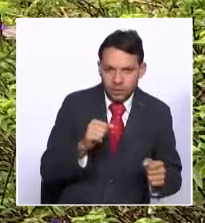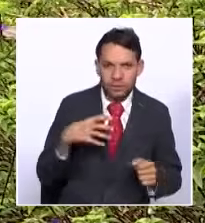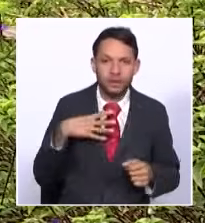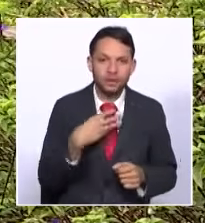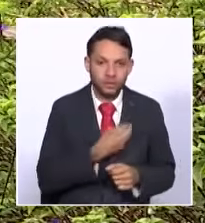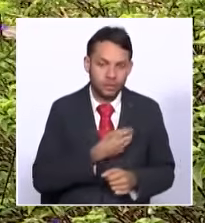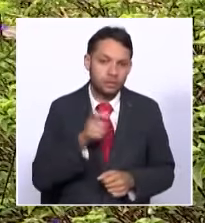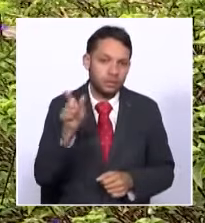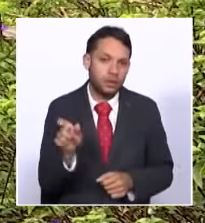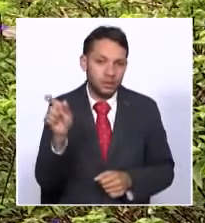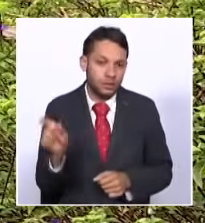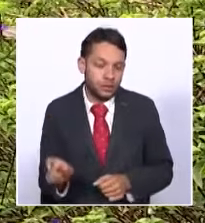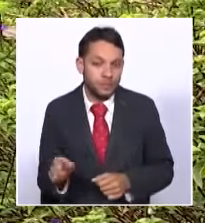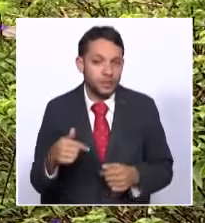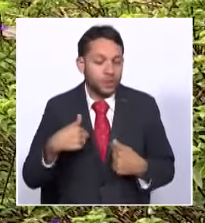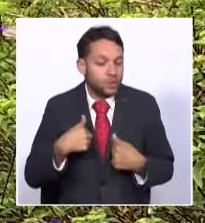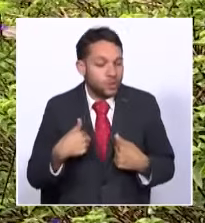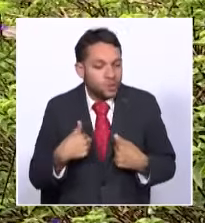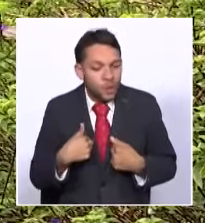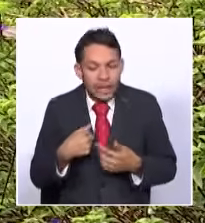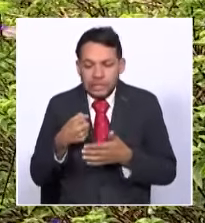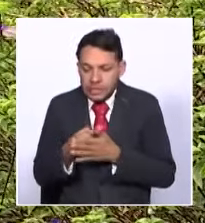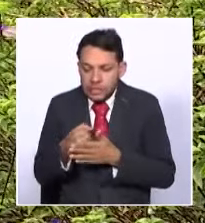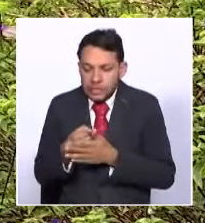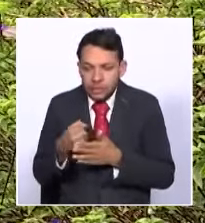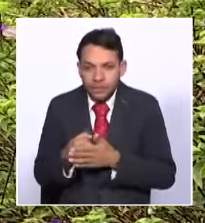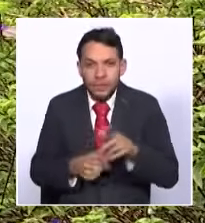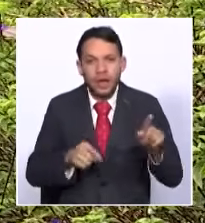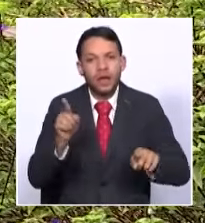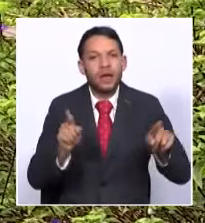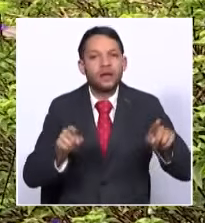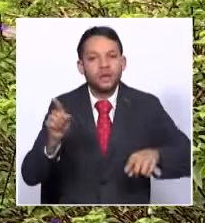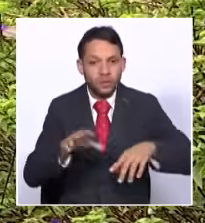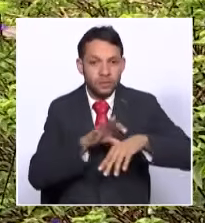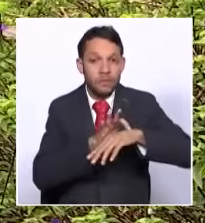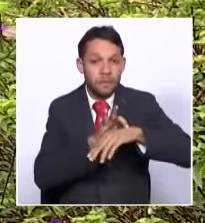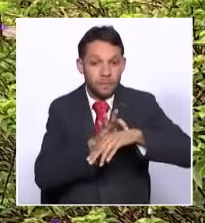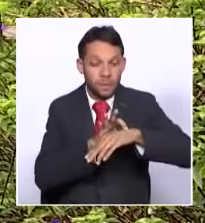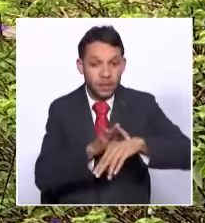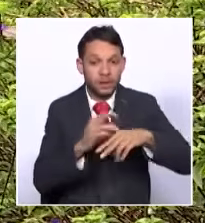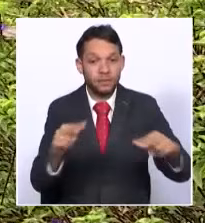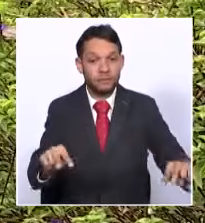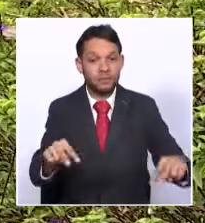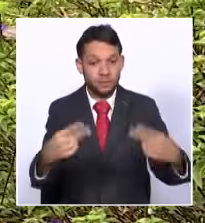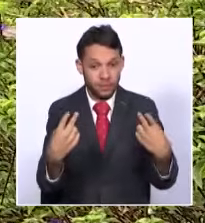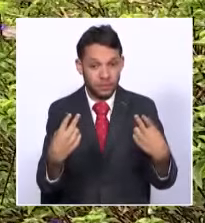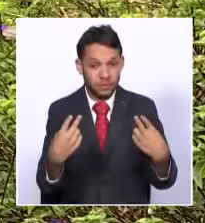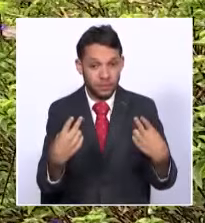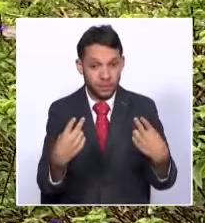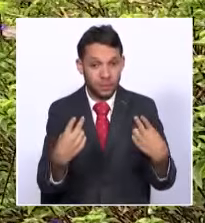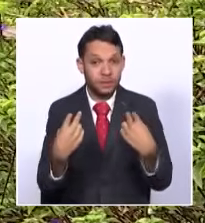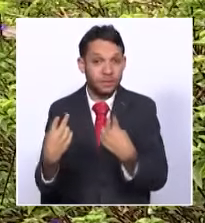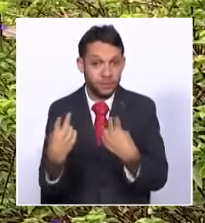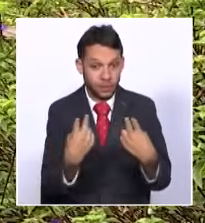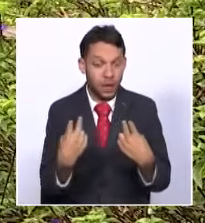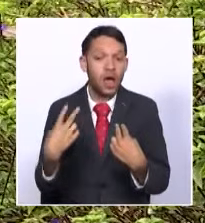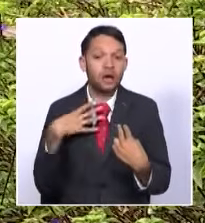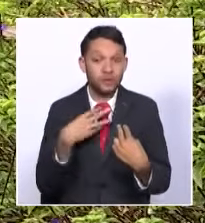humanos, perdónenme, yo sé que muchos médicos ven este programa, pero somos humanos, también nos llega la